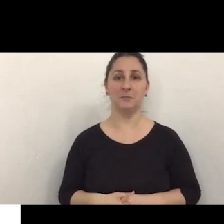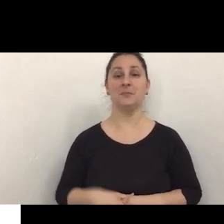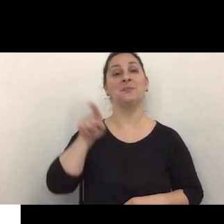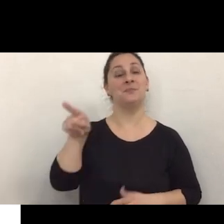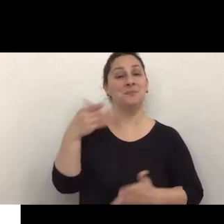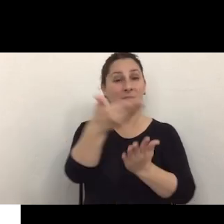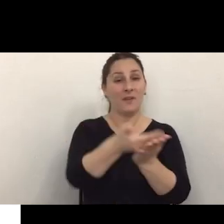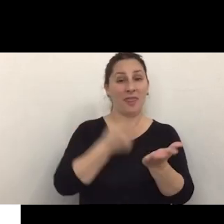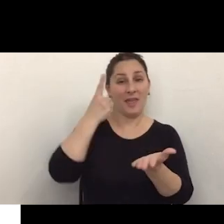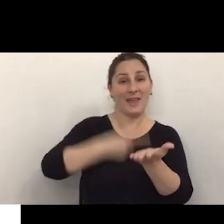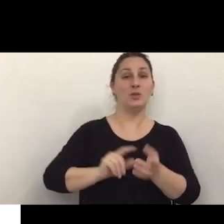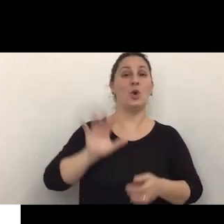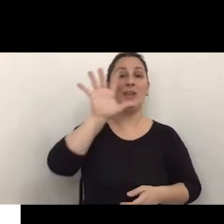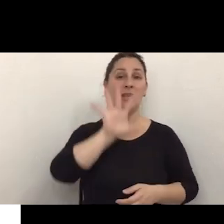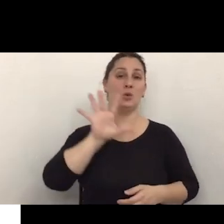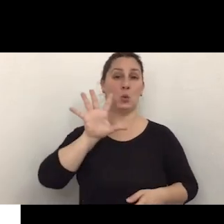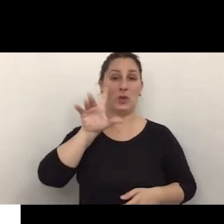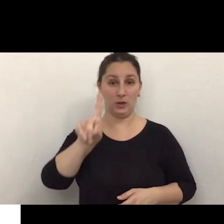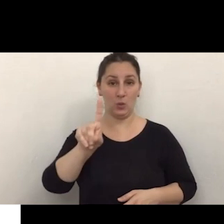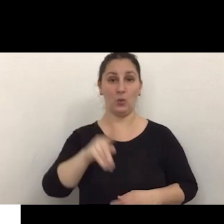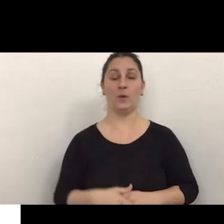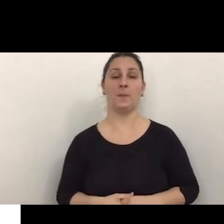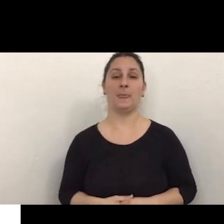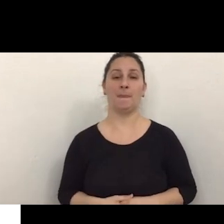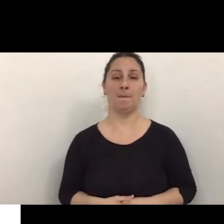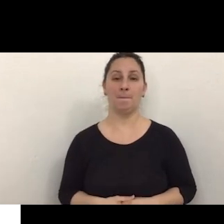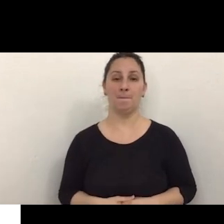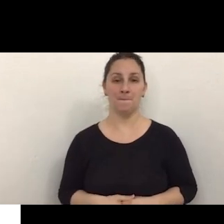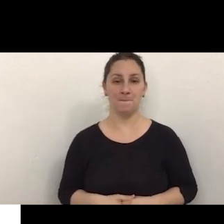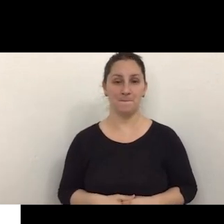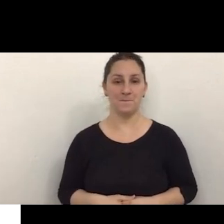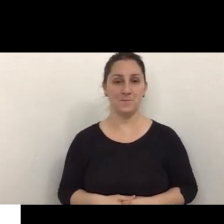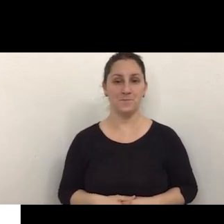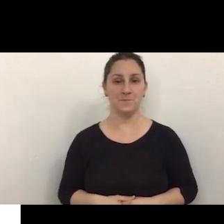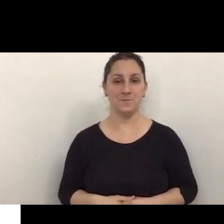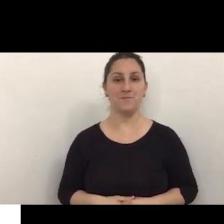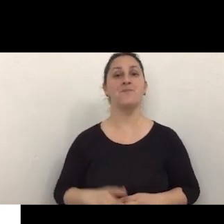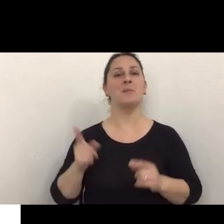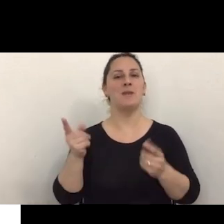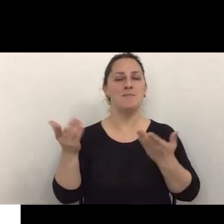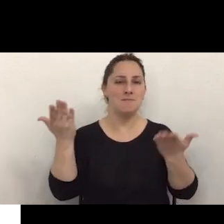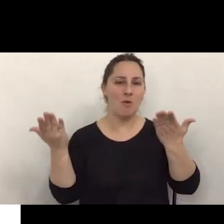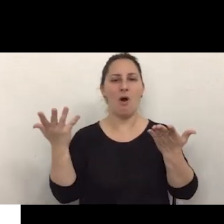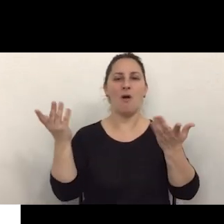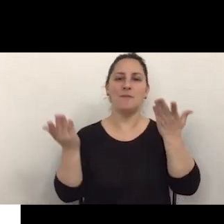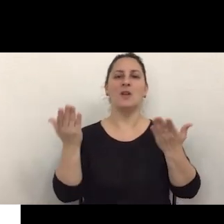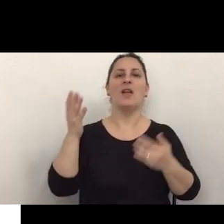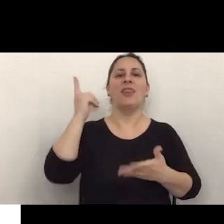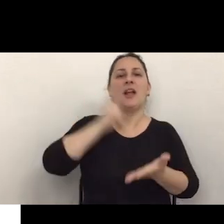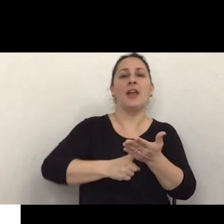decreto 551 se ha apoyado en el decreto 493